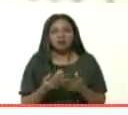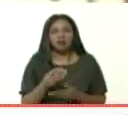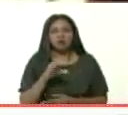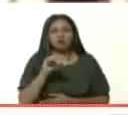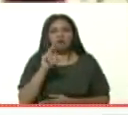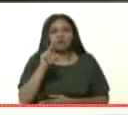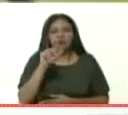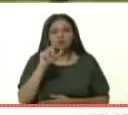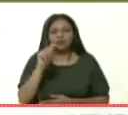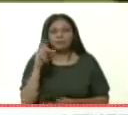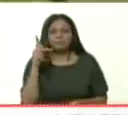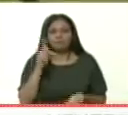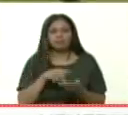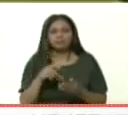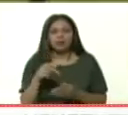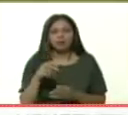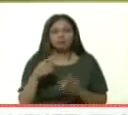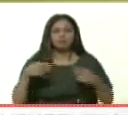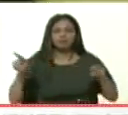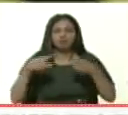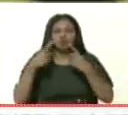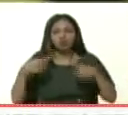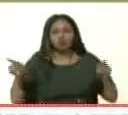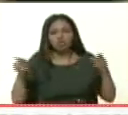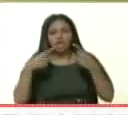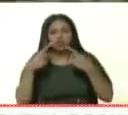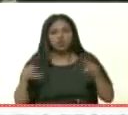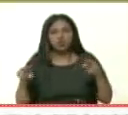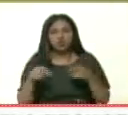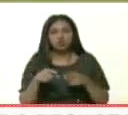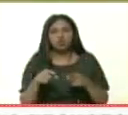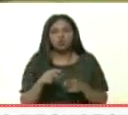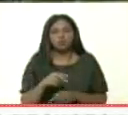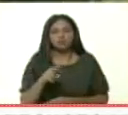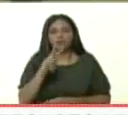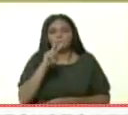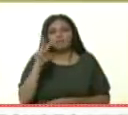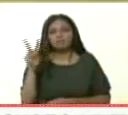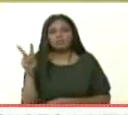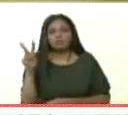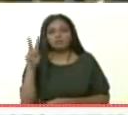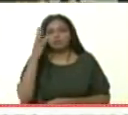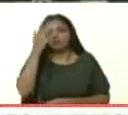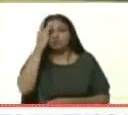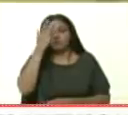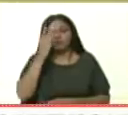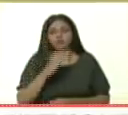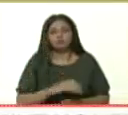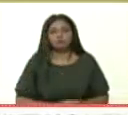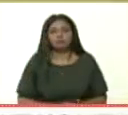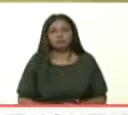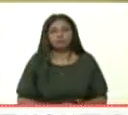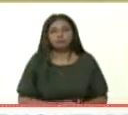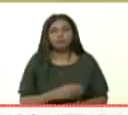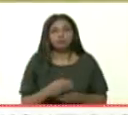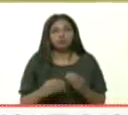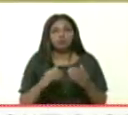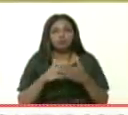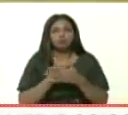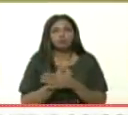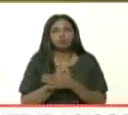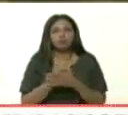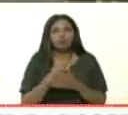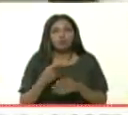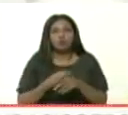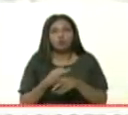para asistir al malhadado concierto del pasado 22 de febrero. ¿Cómo oculta el gobierno de Iván